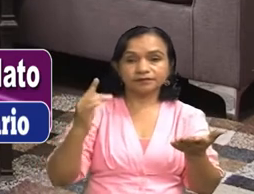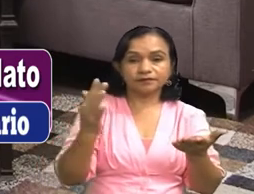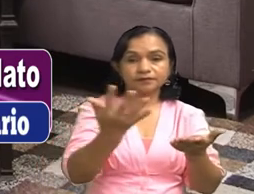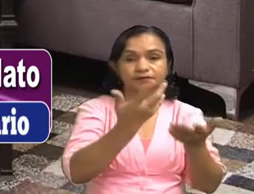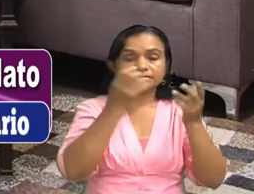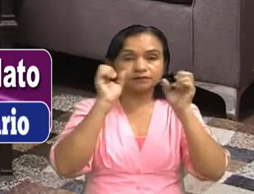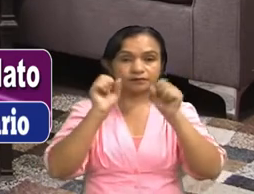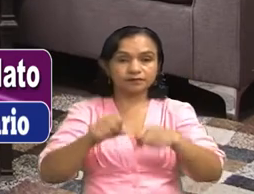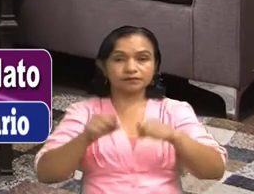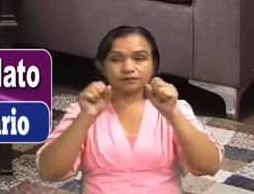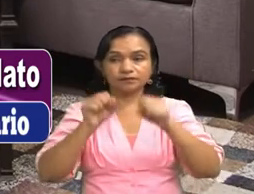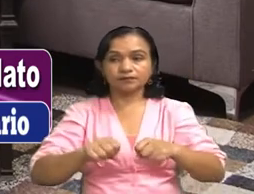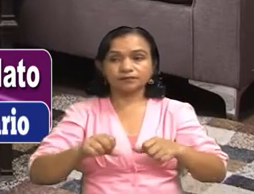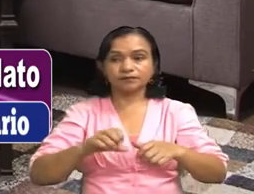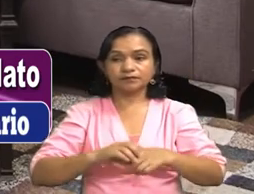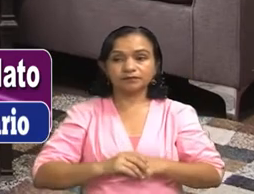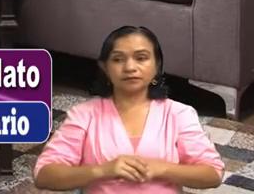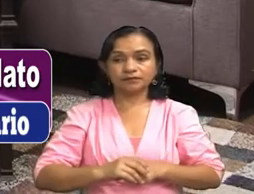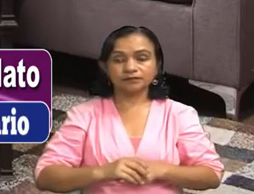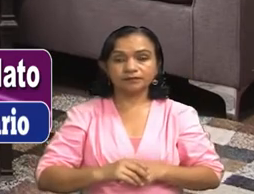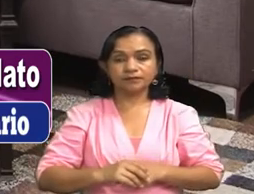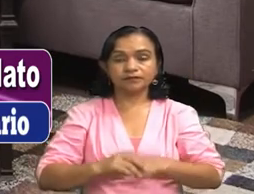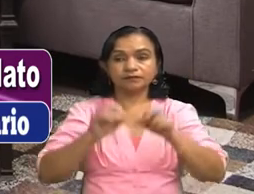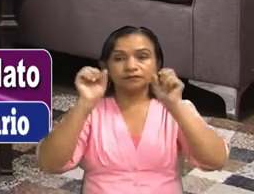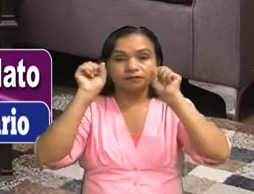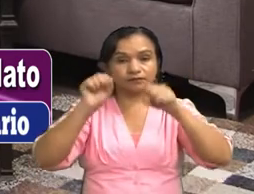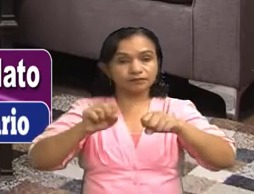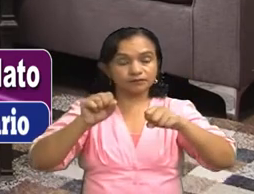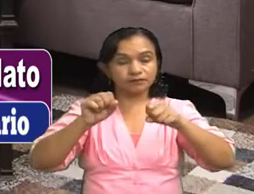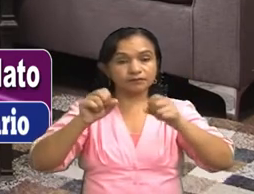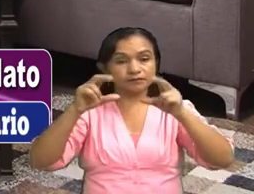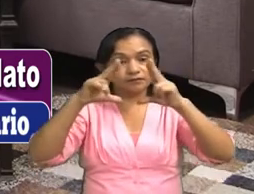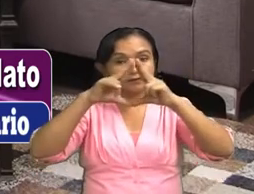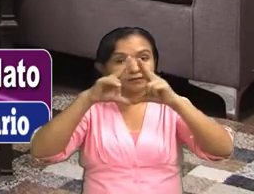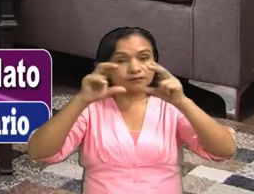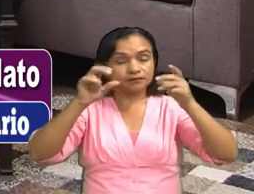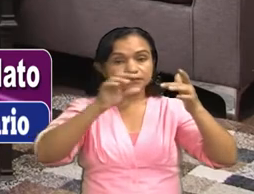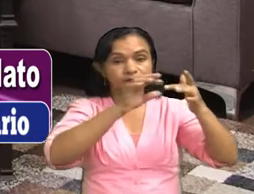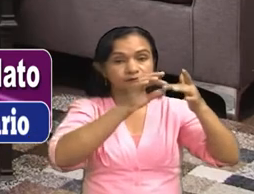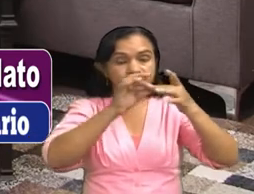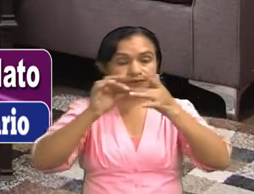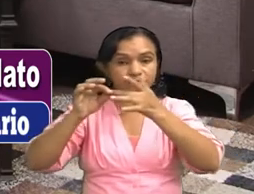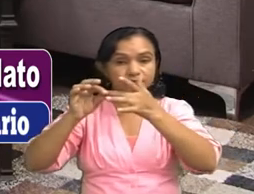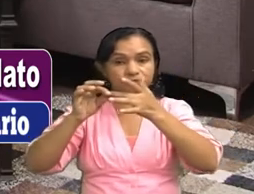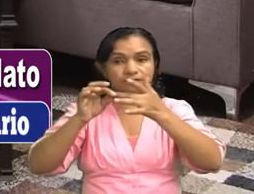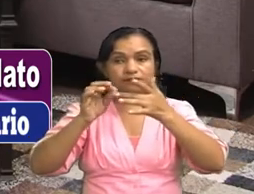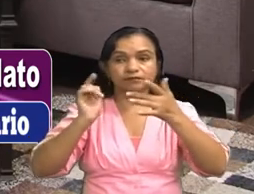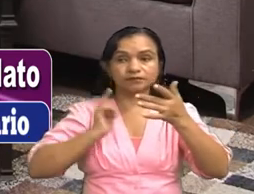logramos, uno, capacitar técnicos nicaragüenses. Okay. Lo agarramos con los